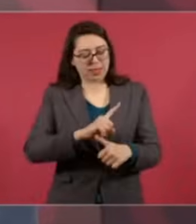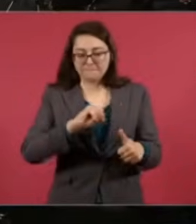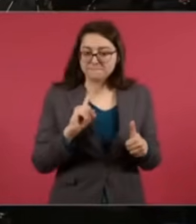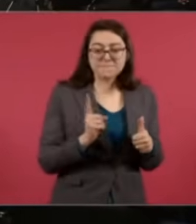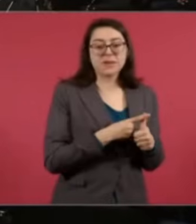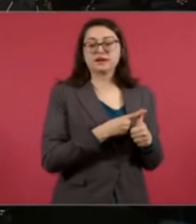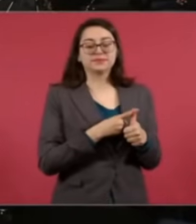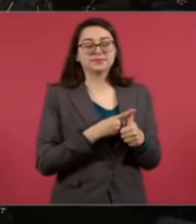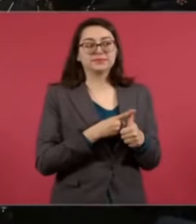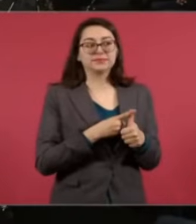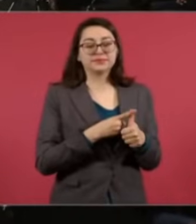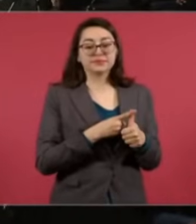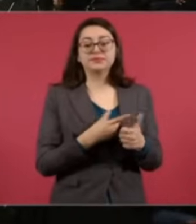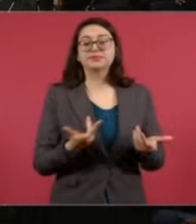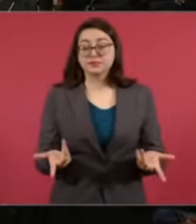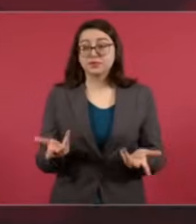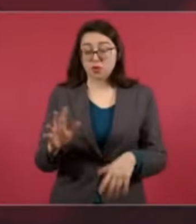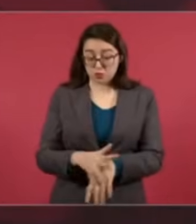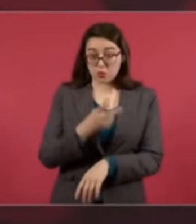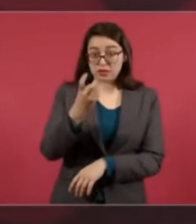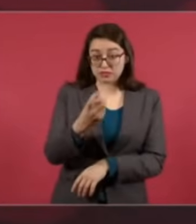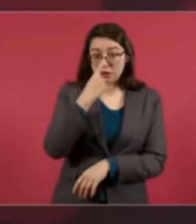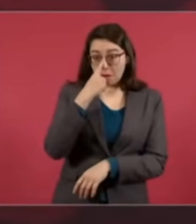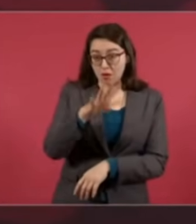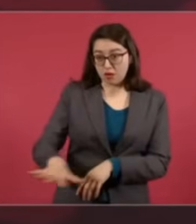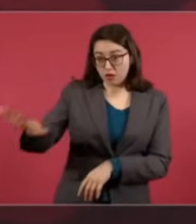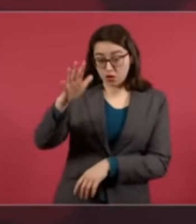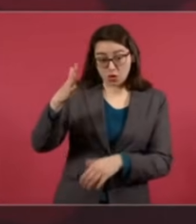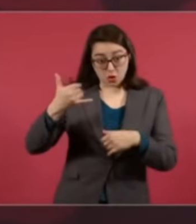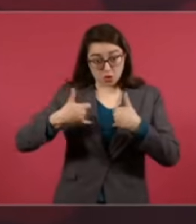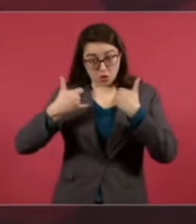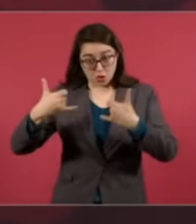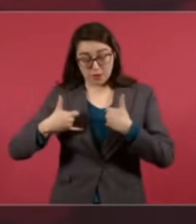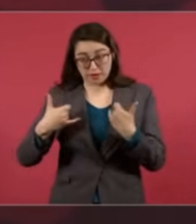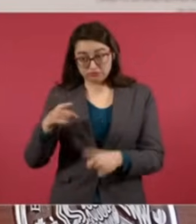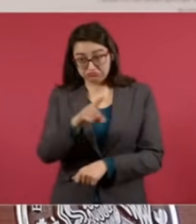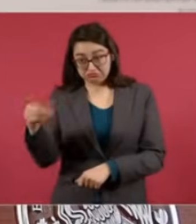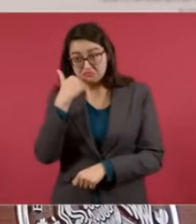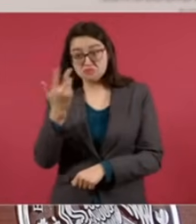Por eso, para los jóvenes, la honestidad es libertad.